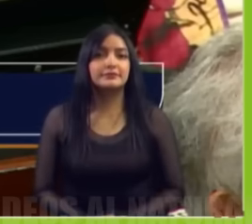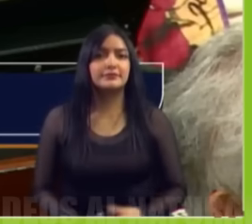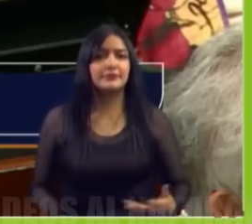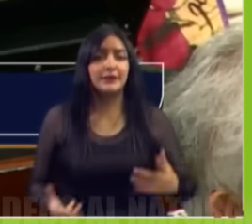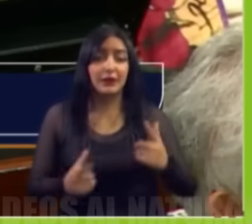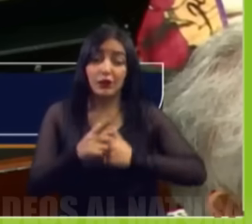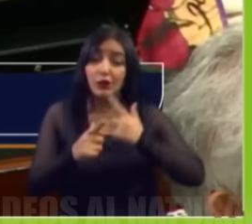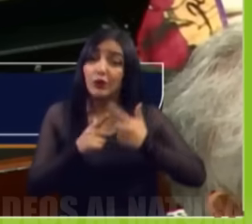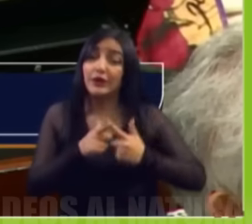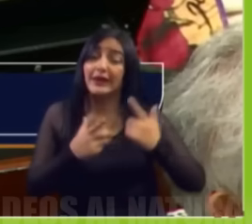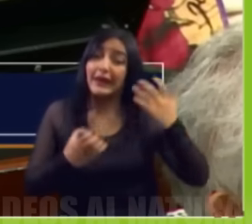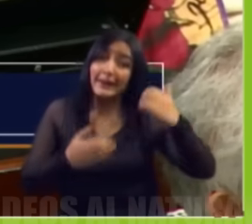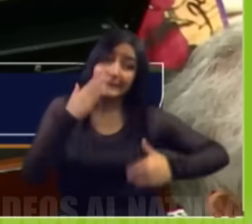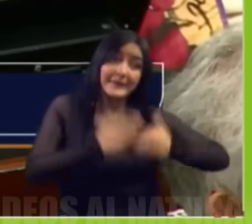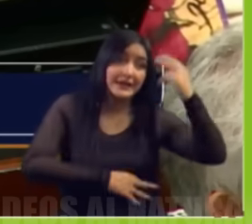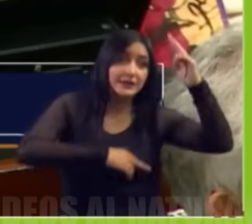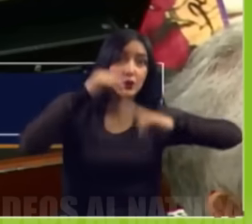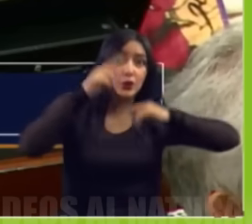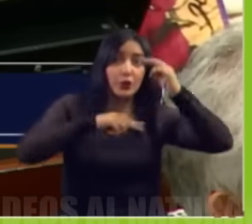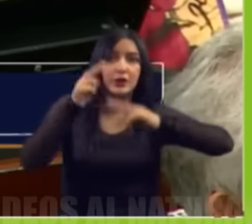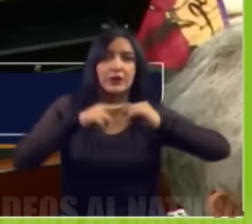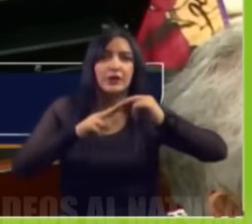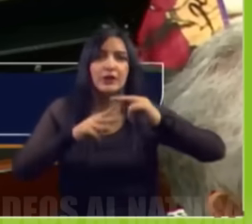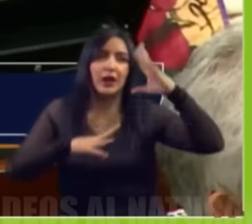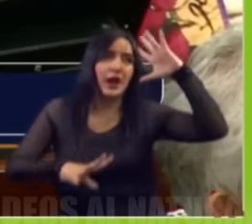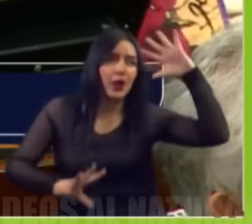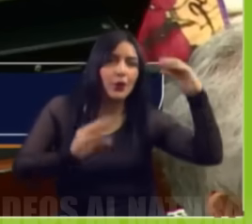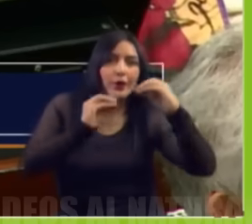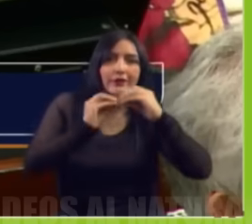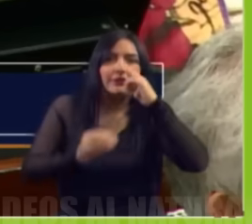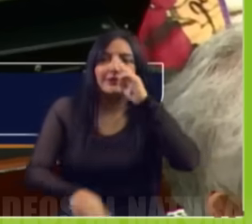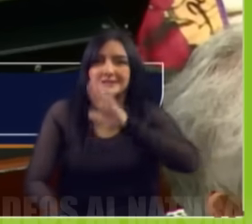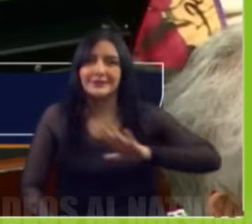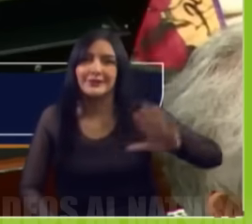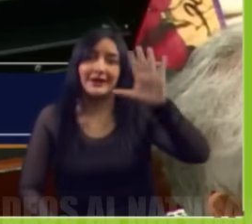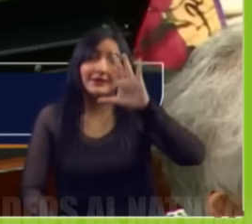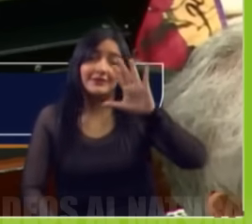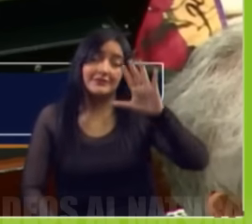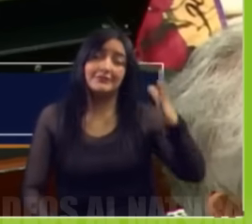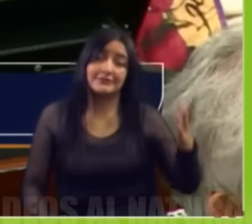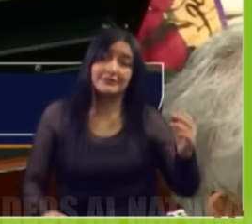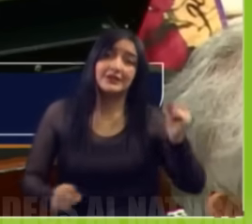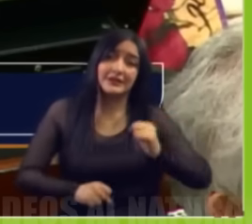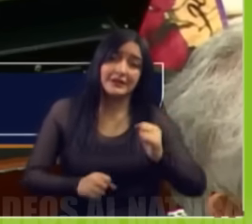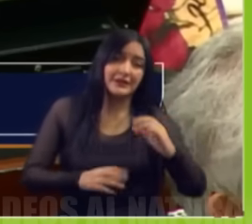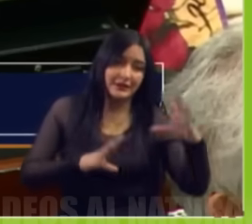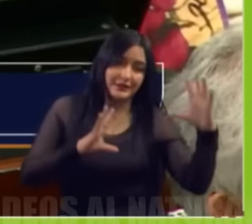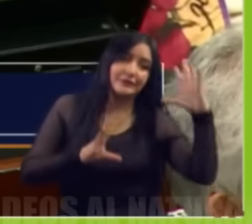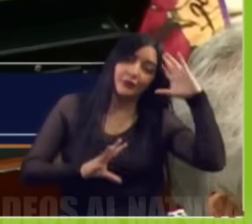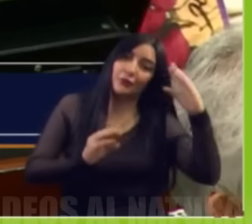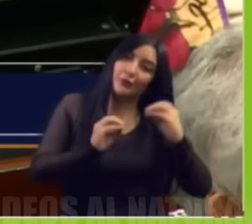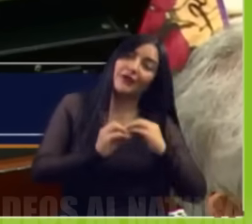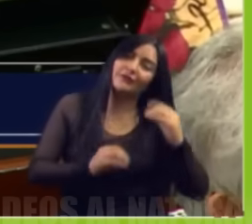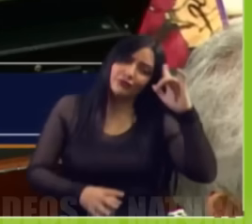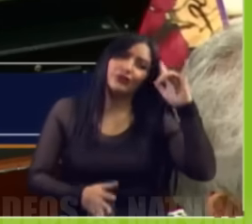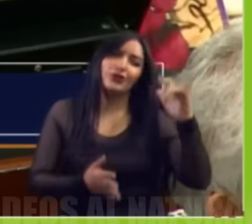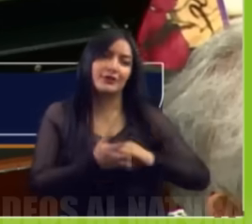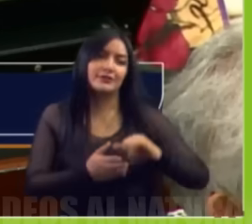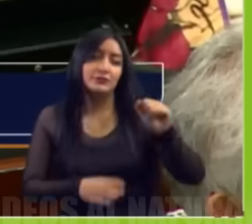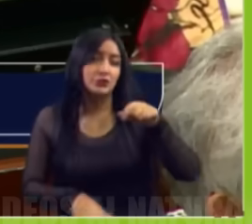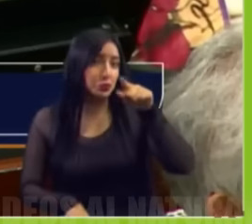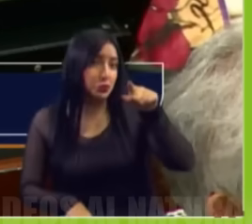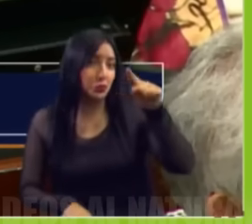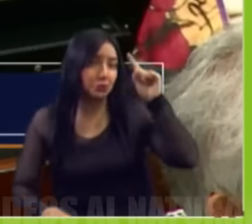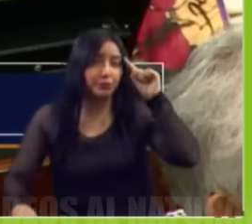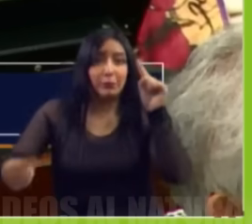Entonces, si queremos construir el acuerdo nacional, senador Name, como yo creo auténticamente que es su